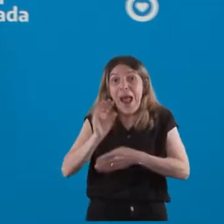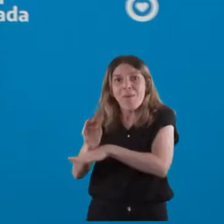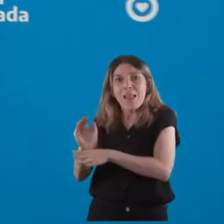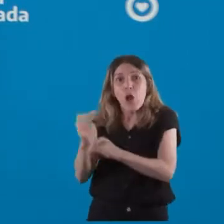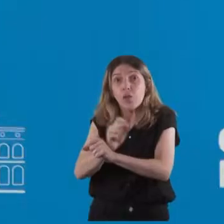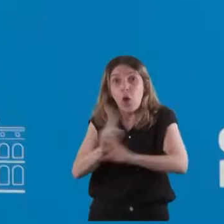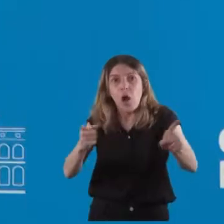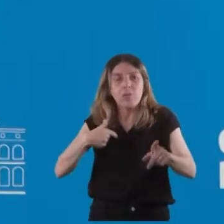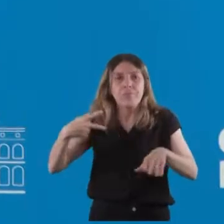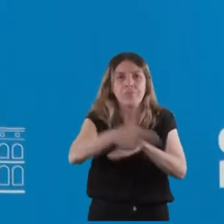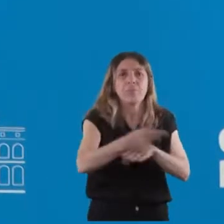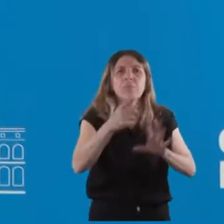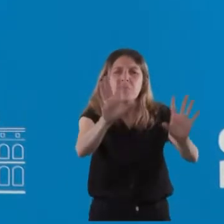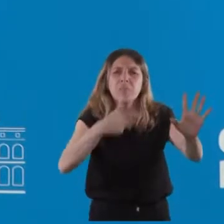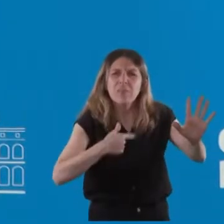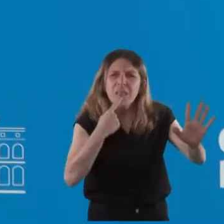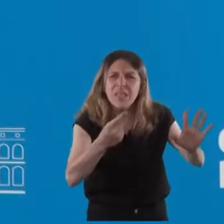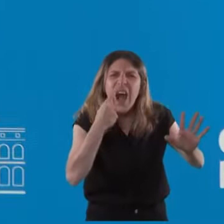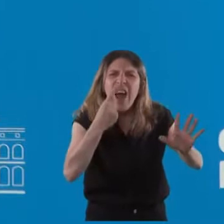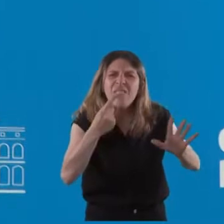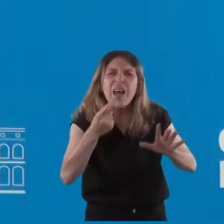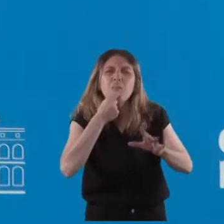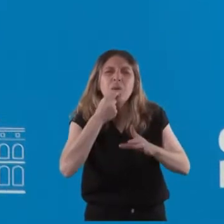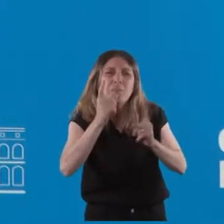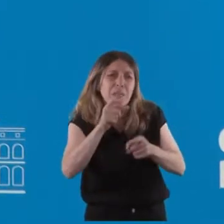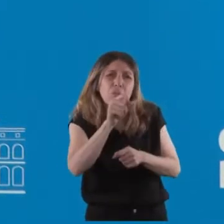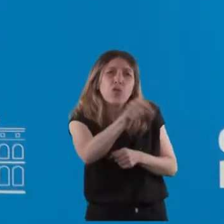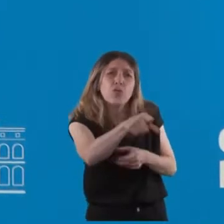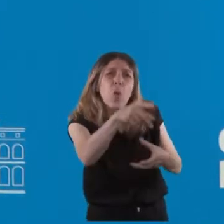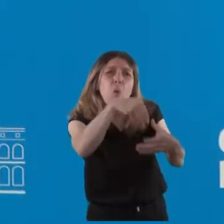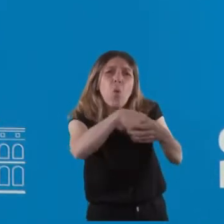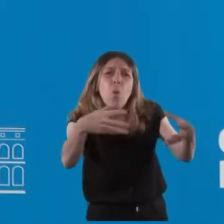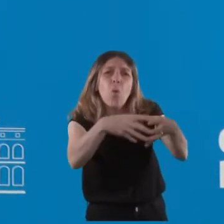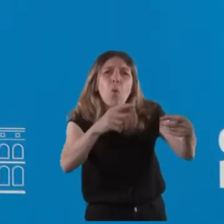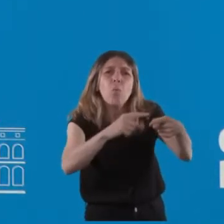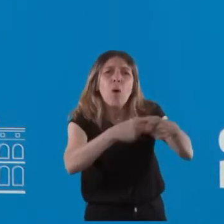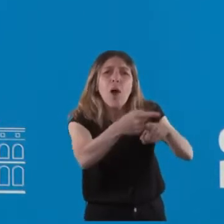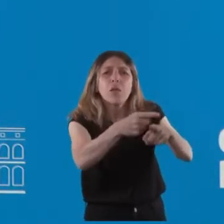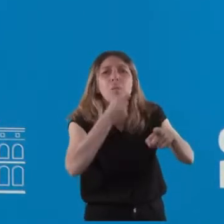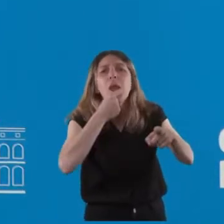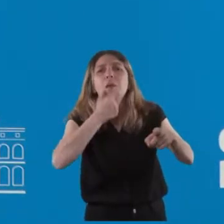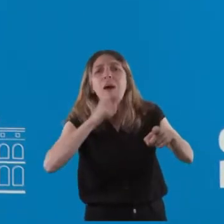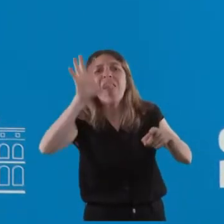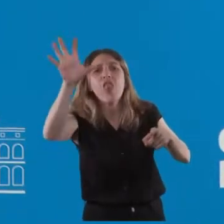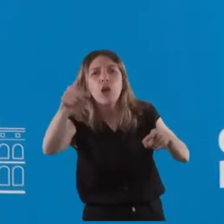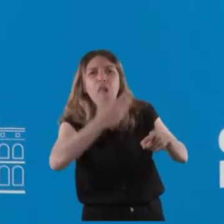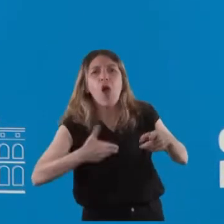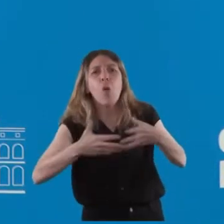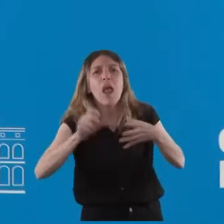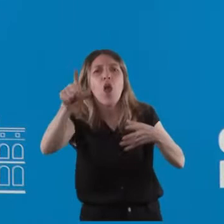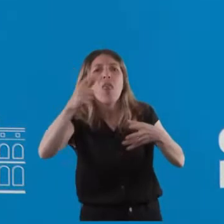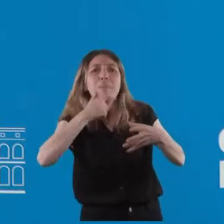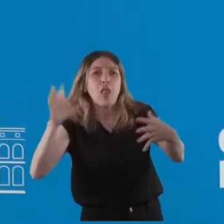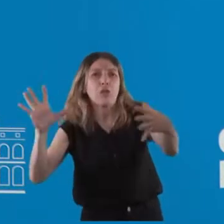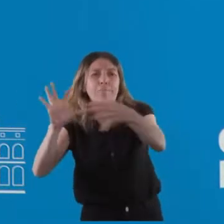debería escuchar lo que están diciendo sus pares de juntos por el cambio que el gobierno en mendoza por ejemplo o quienes están mucho más cercanos a ellos que a